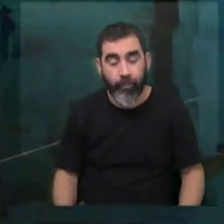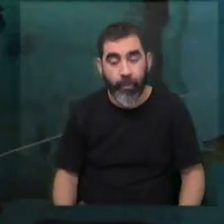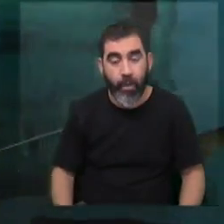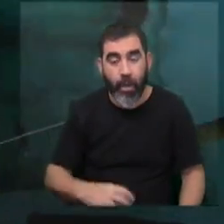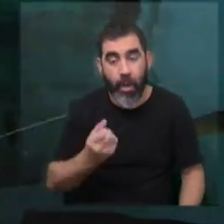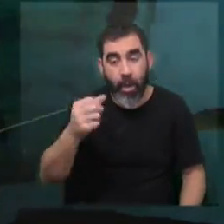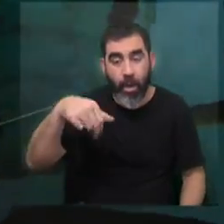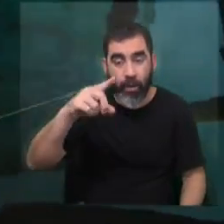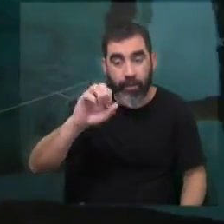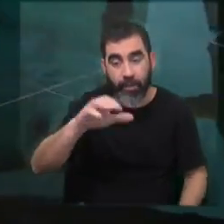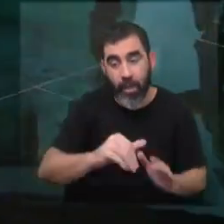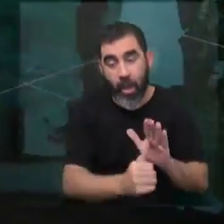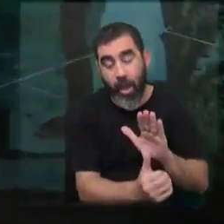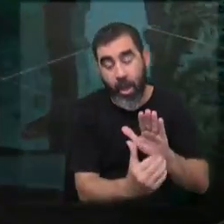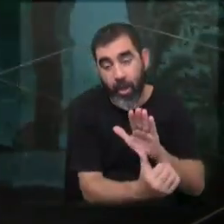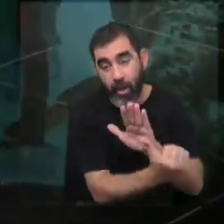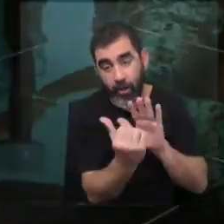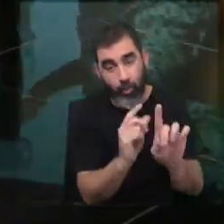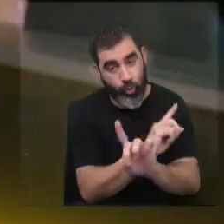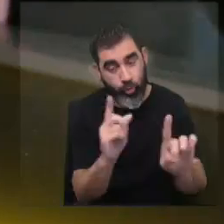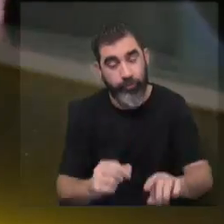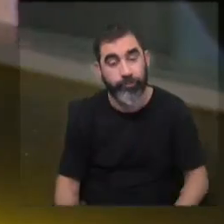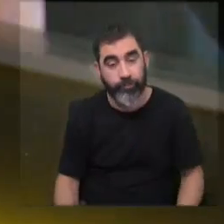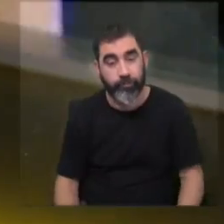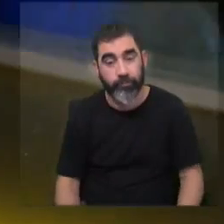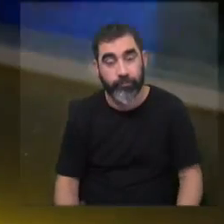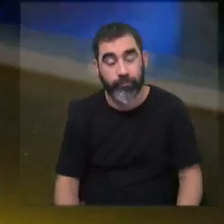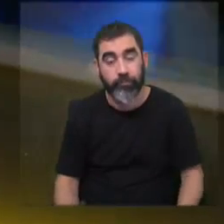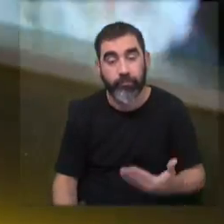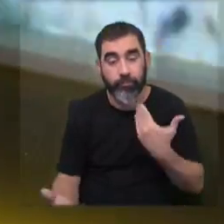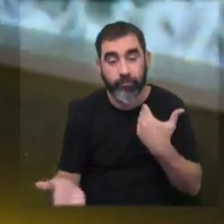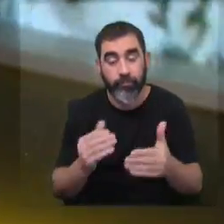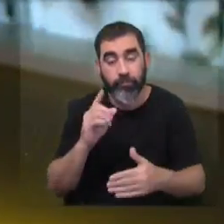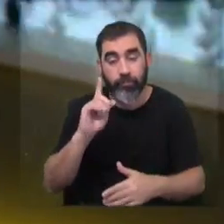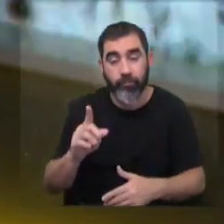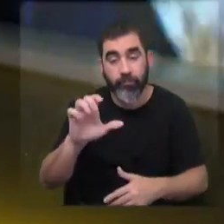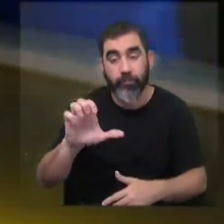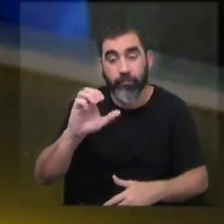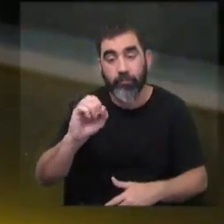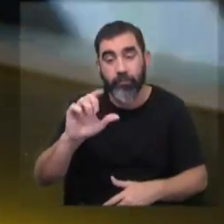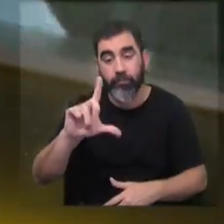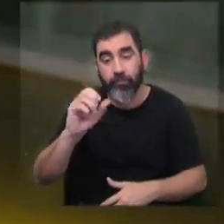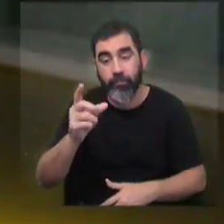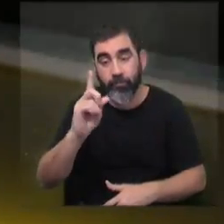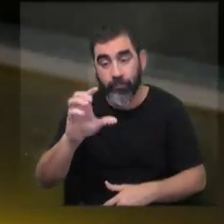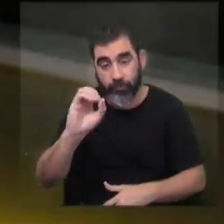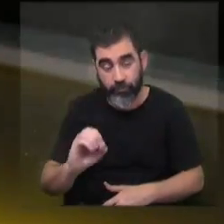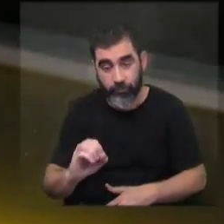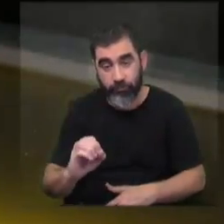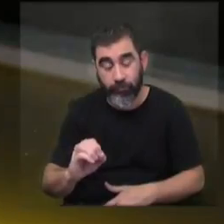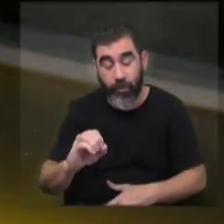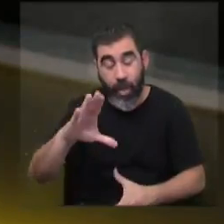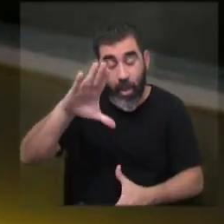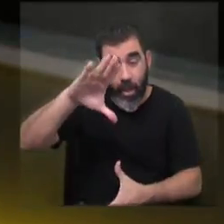Hacia el Pacífico. Claro, ahí no hay. En charla con los geólogos, la hipótesis es que al estar en